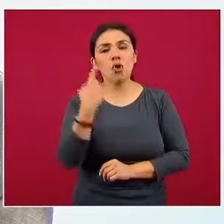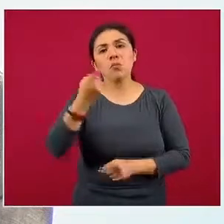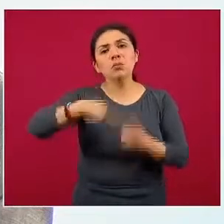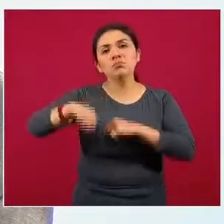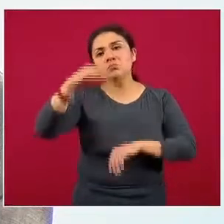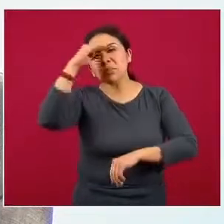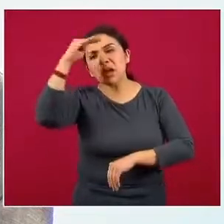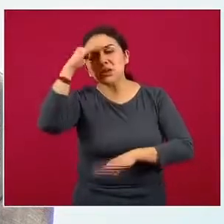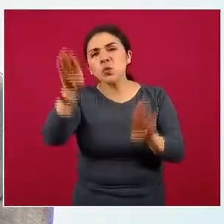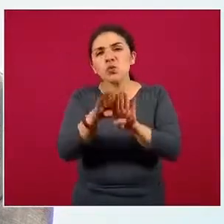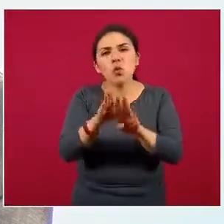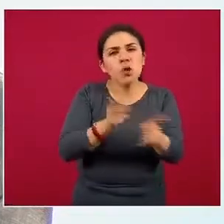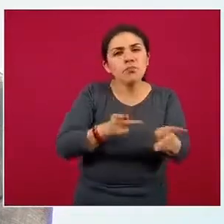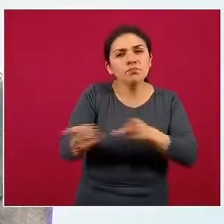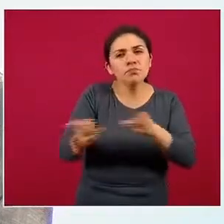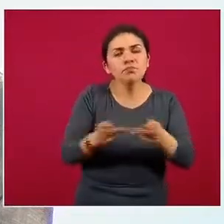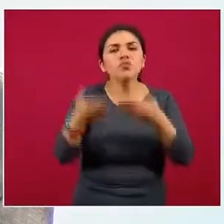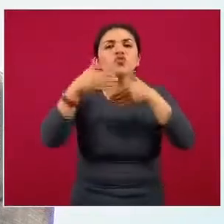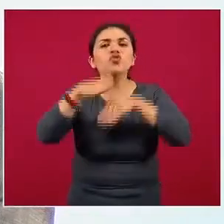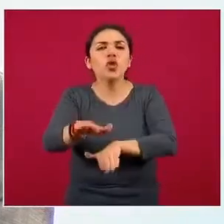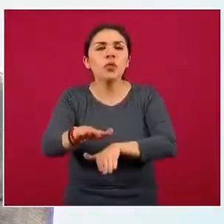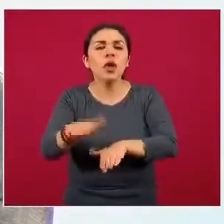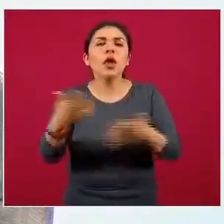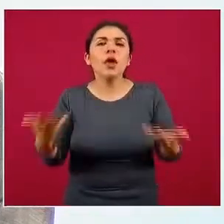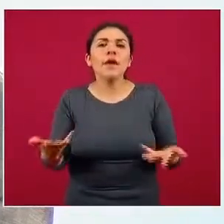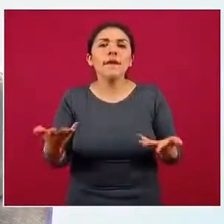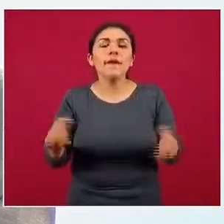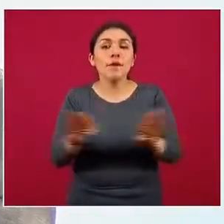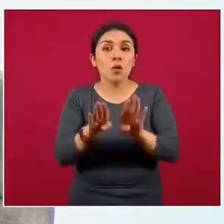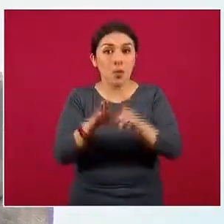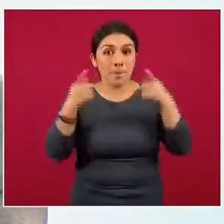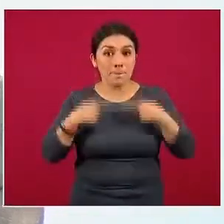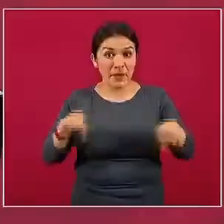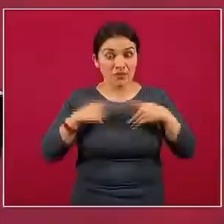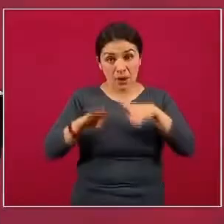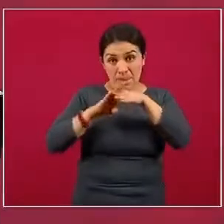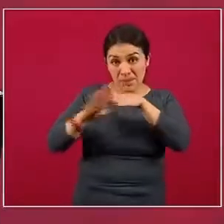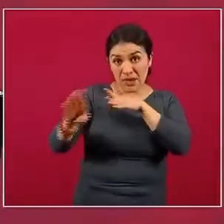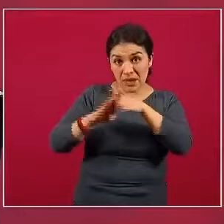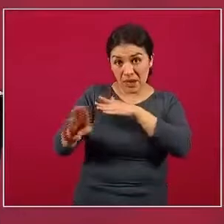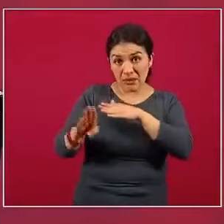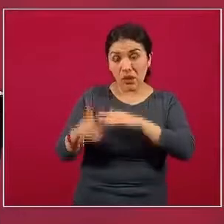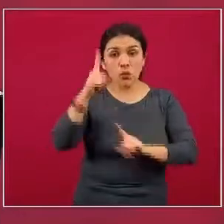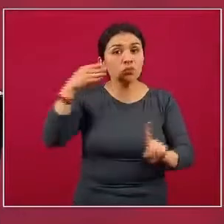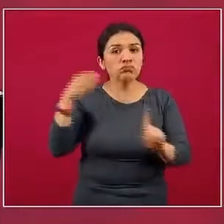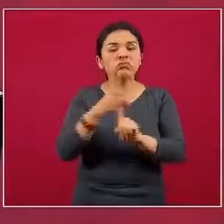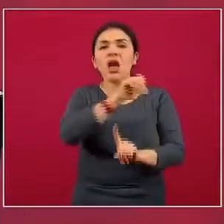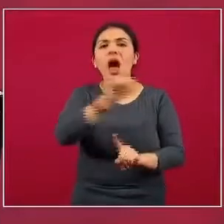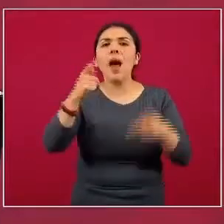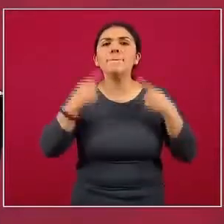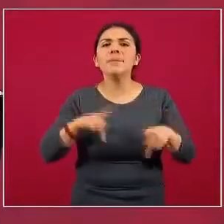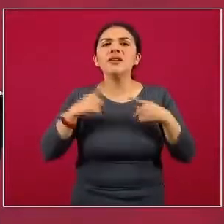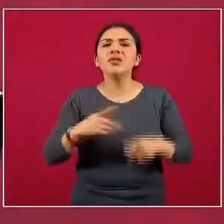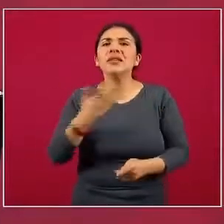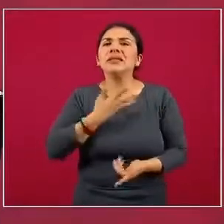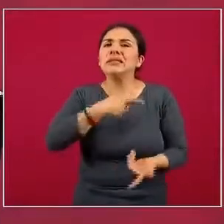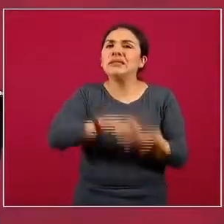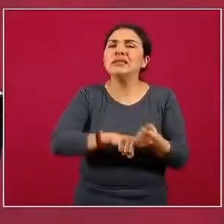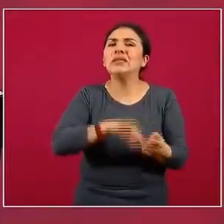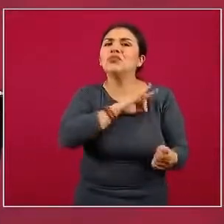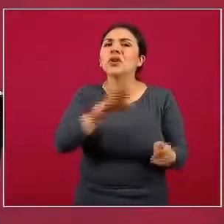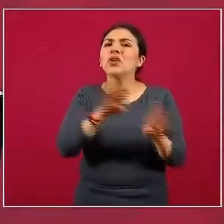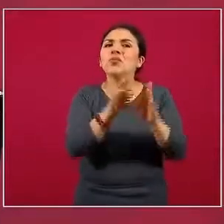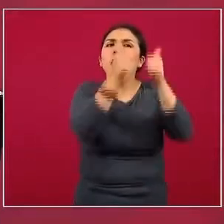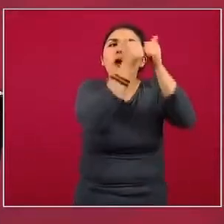y organización sobre las personas migrantes y en particular también las personas que viven en una condición de